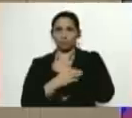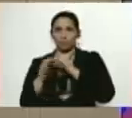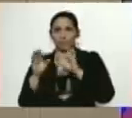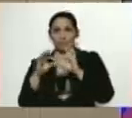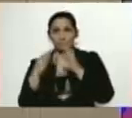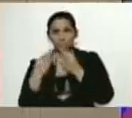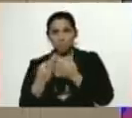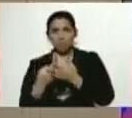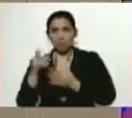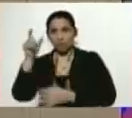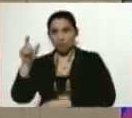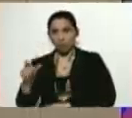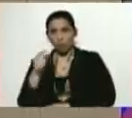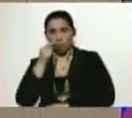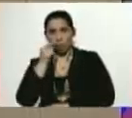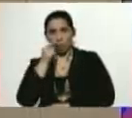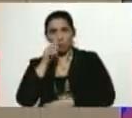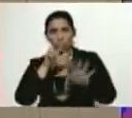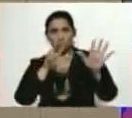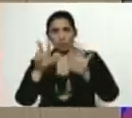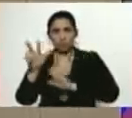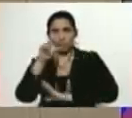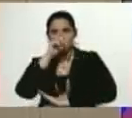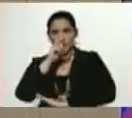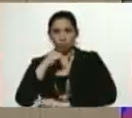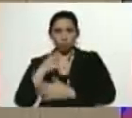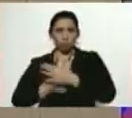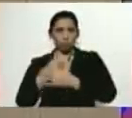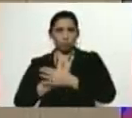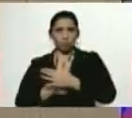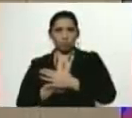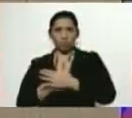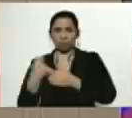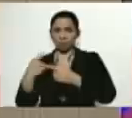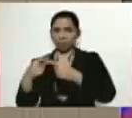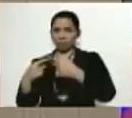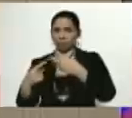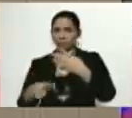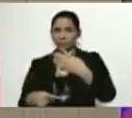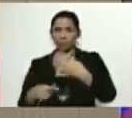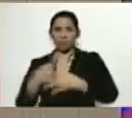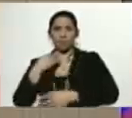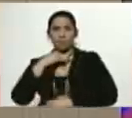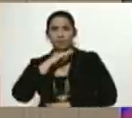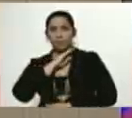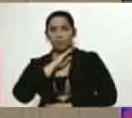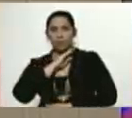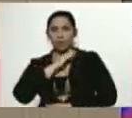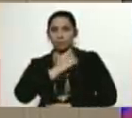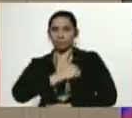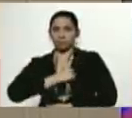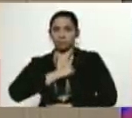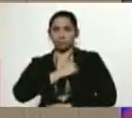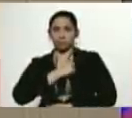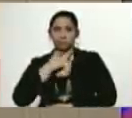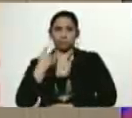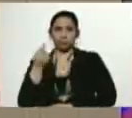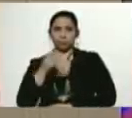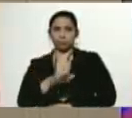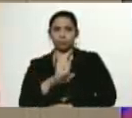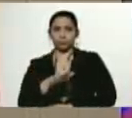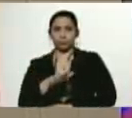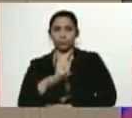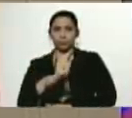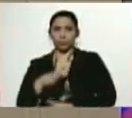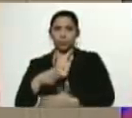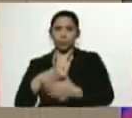señor de 83 años de edad que luchó contra distintas enfermedades y que lamentablemente sucumbió a la